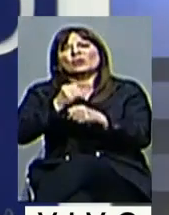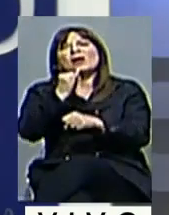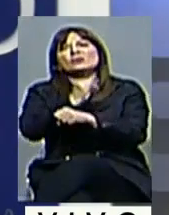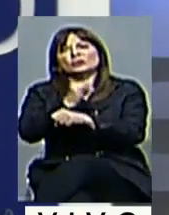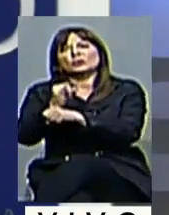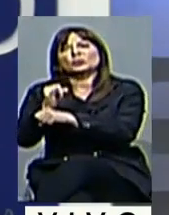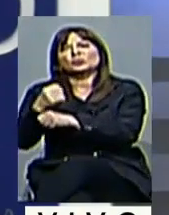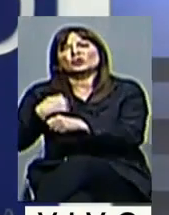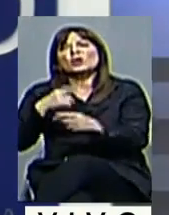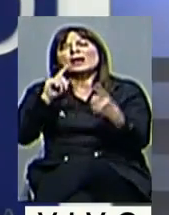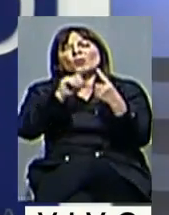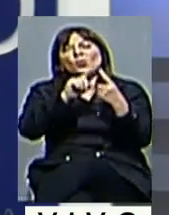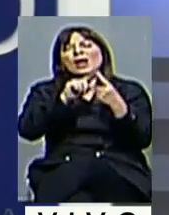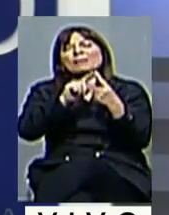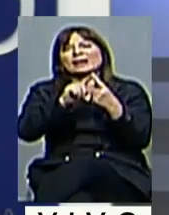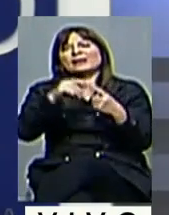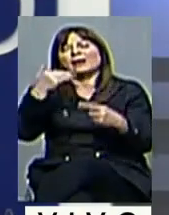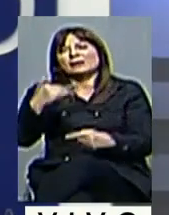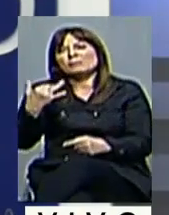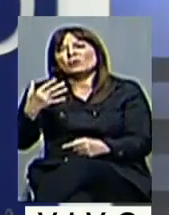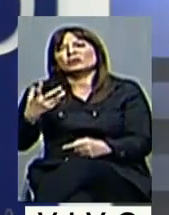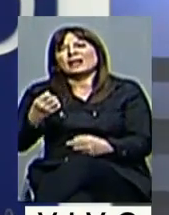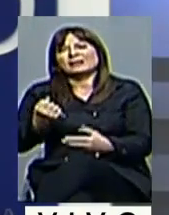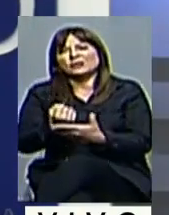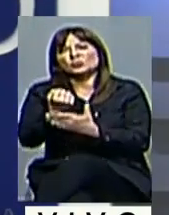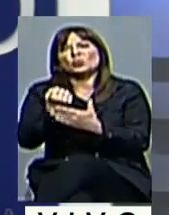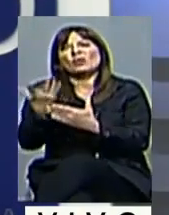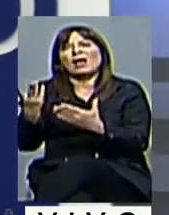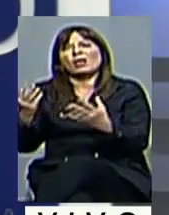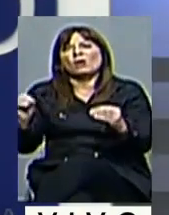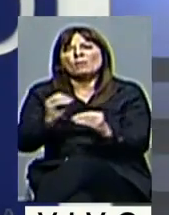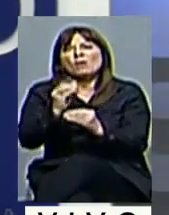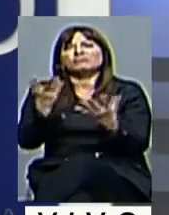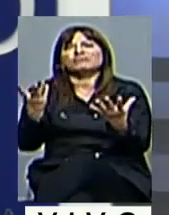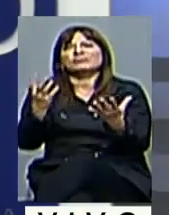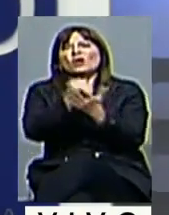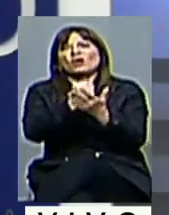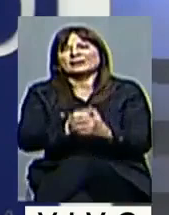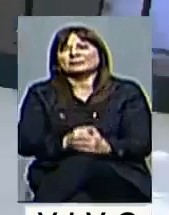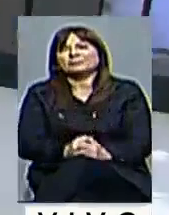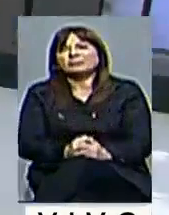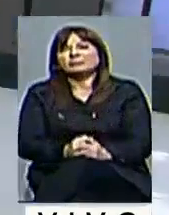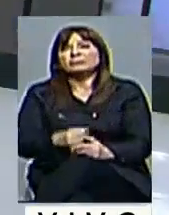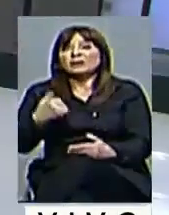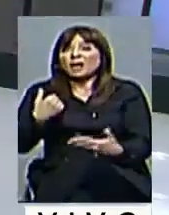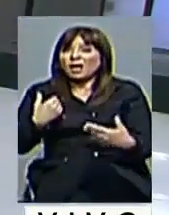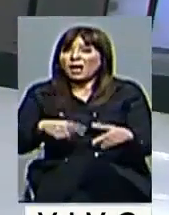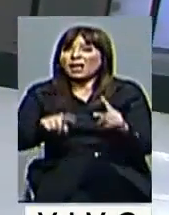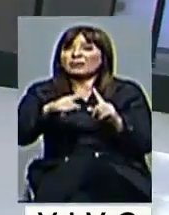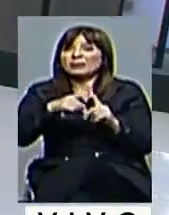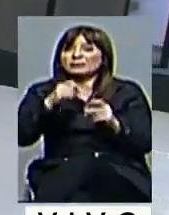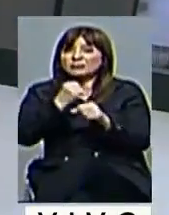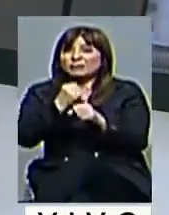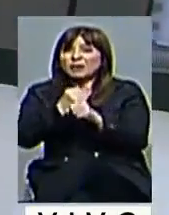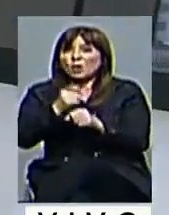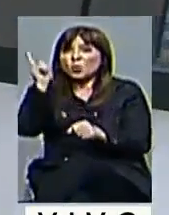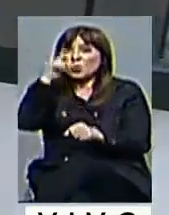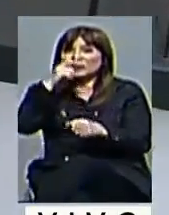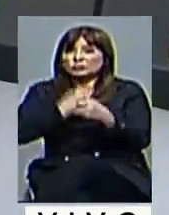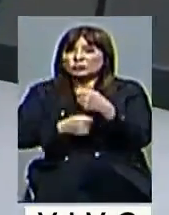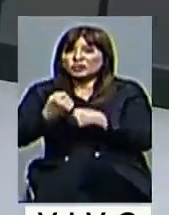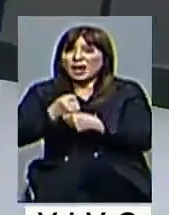todos los estamentos de la misma hemos contribuido para alcanzar con mucho éxito. No, y aparte que un trabajo que se ha hecho durante estos últimos